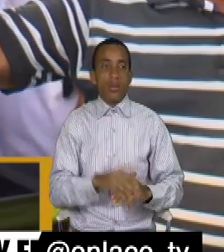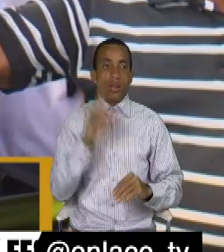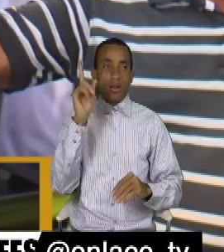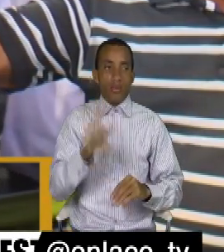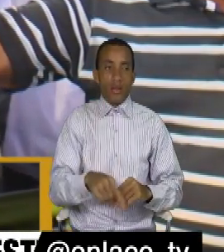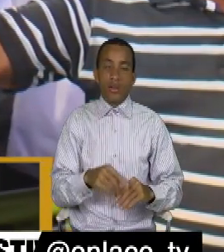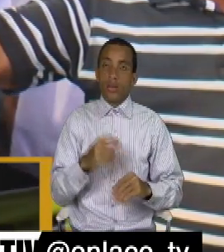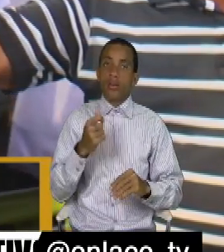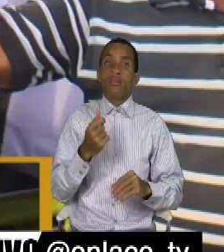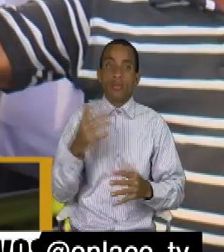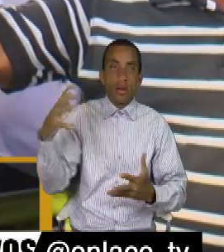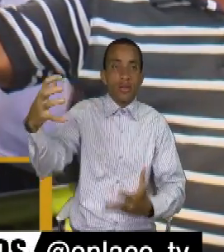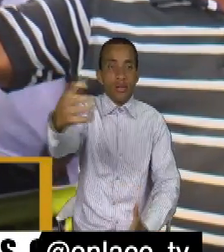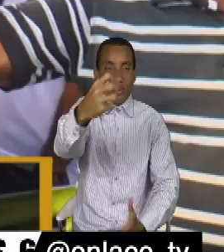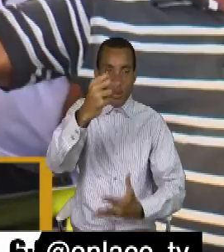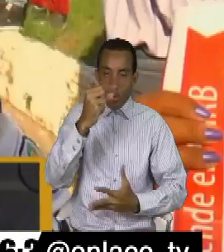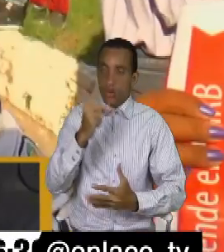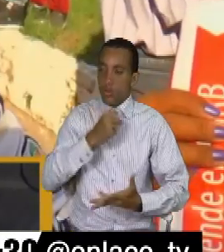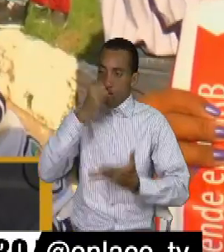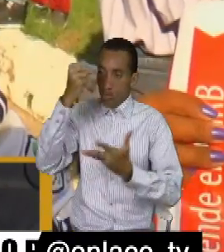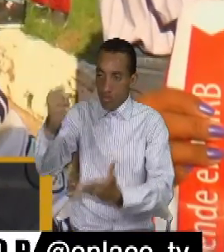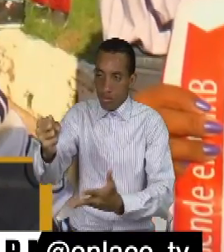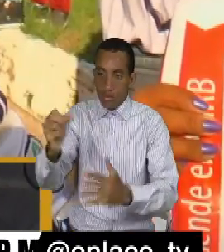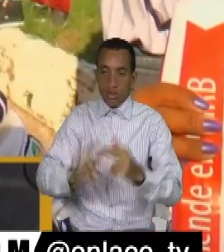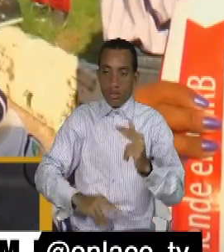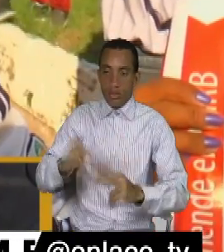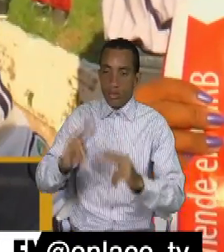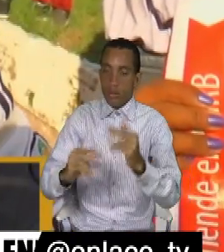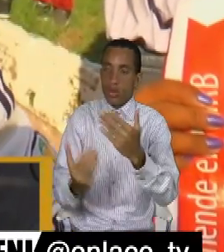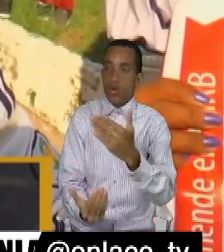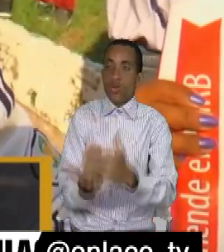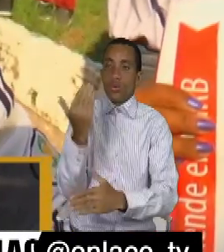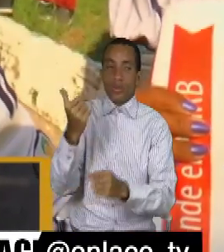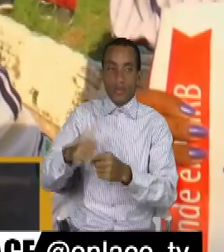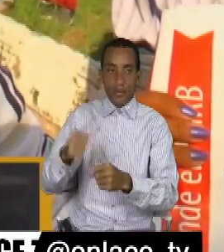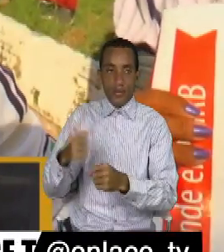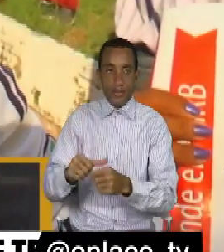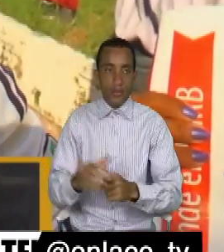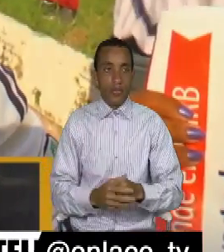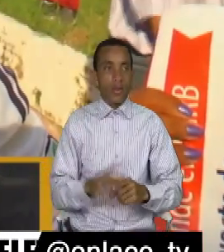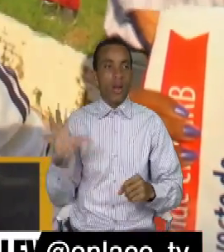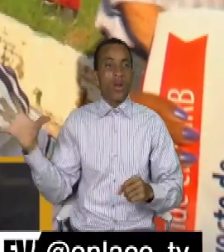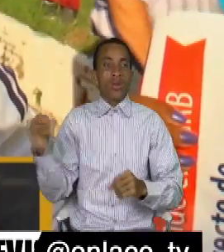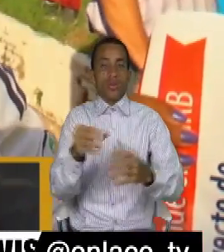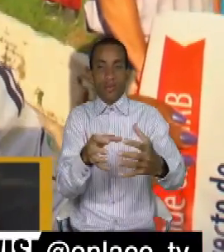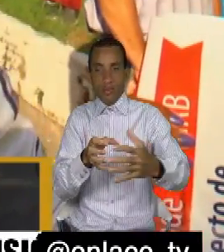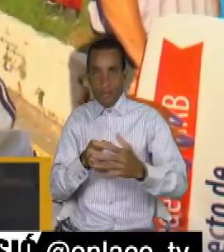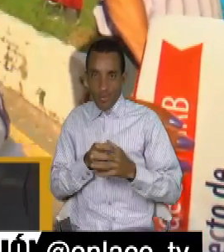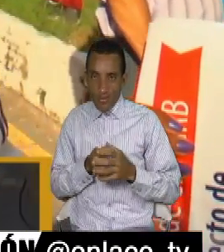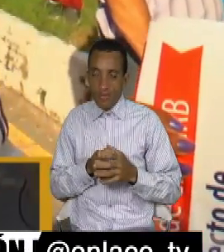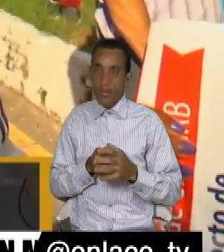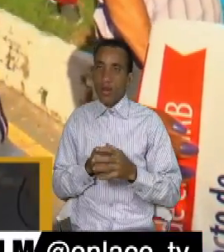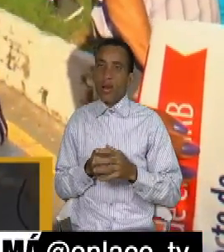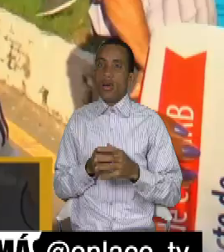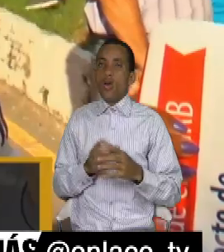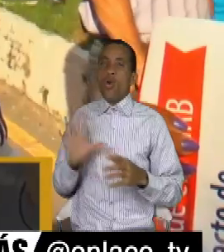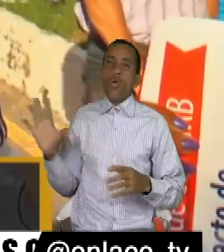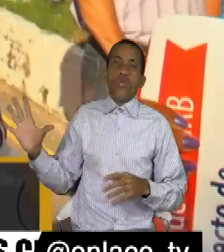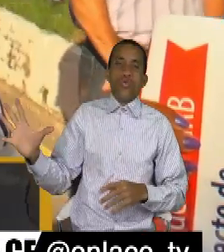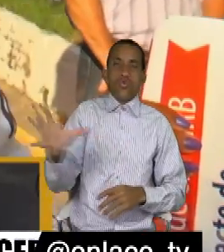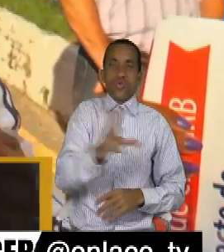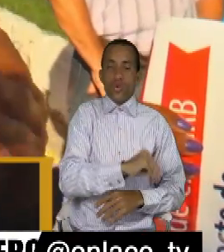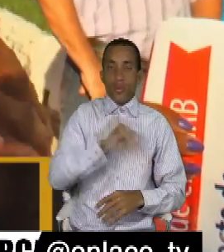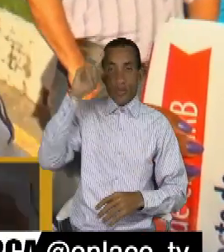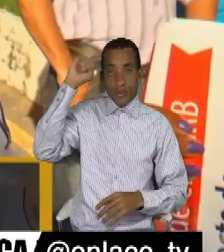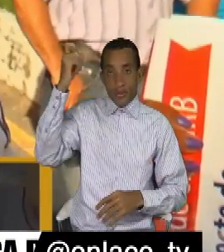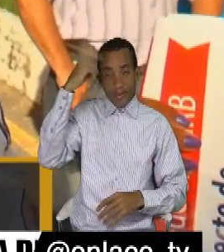los recursos para que se haga la refinería nuevamente. Gran acompañamiento de todas las masas de la región del Magdalena Medio a que verdaderamente el gobierno